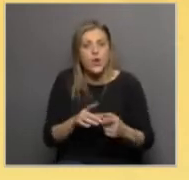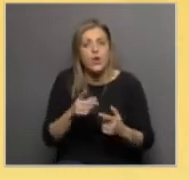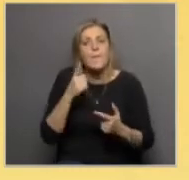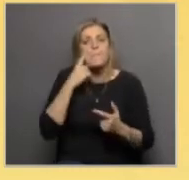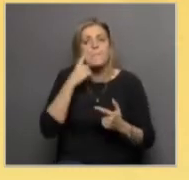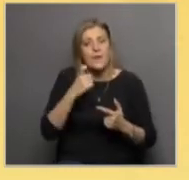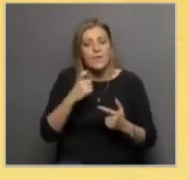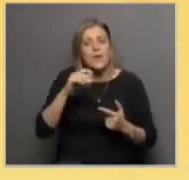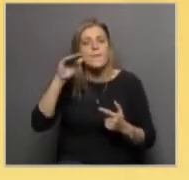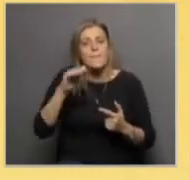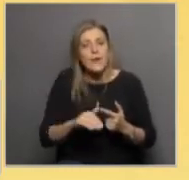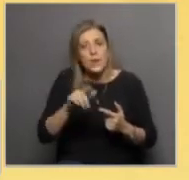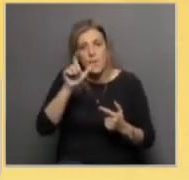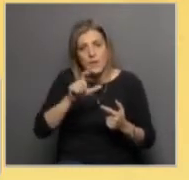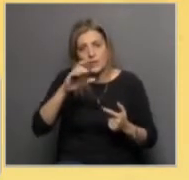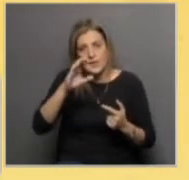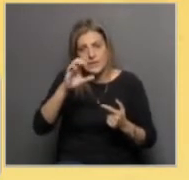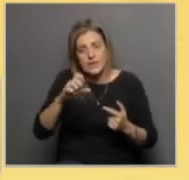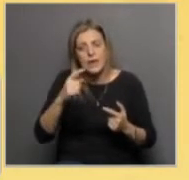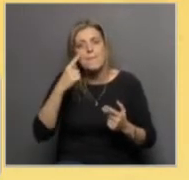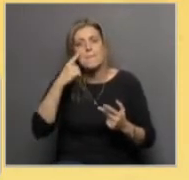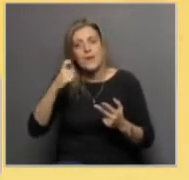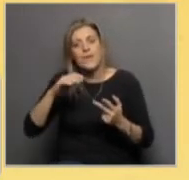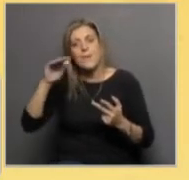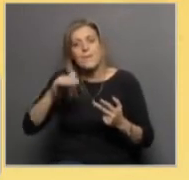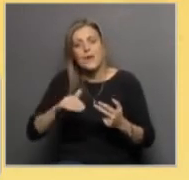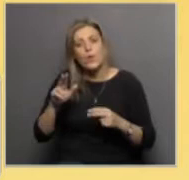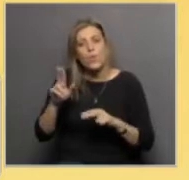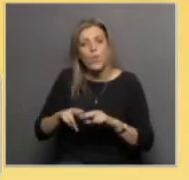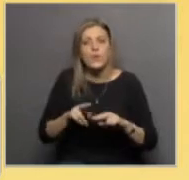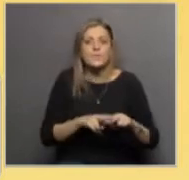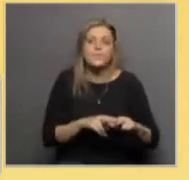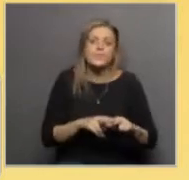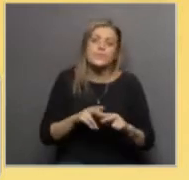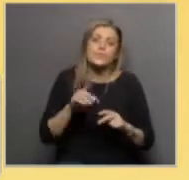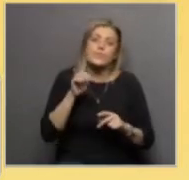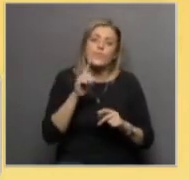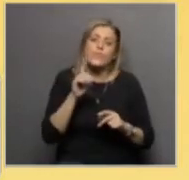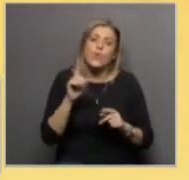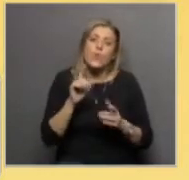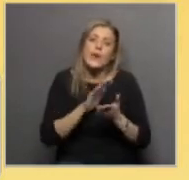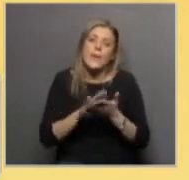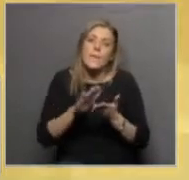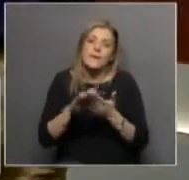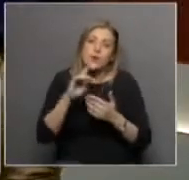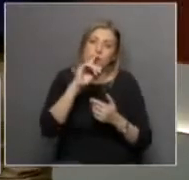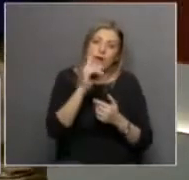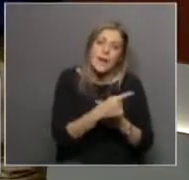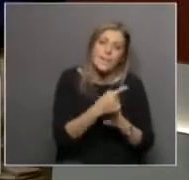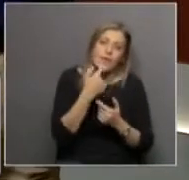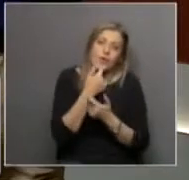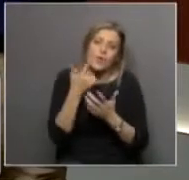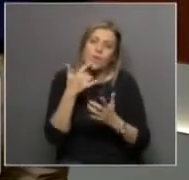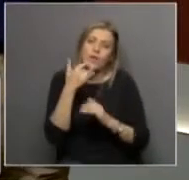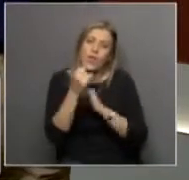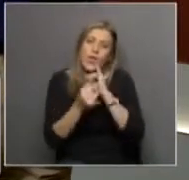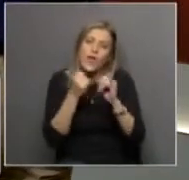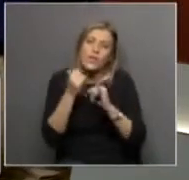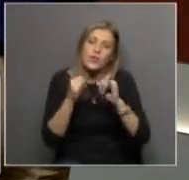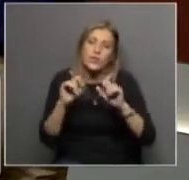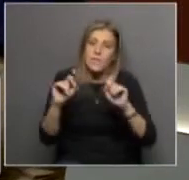o reducción de ingresos a CTI y o muertes, ¿no? Está bueno. Simplemente un repaso rápido, mientras también estamos viendo algunos de estos datos en